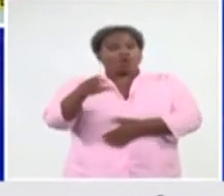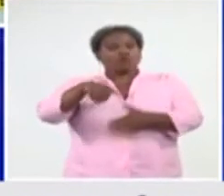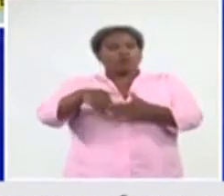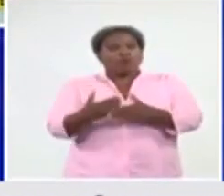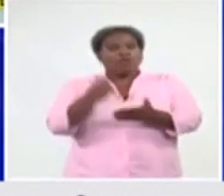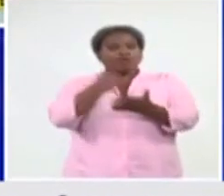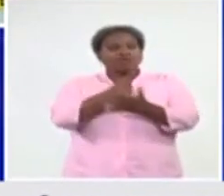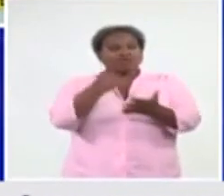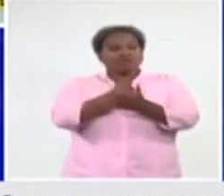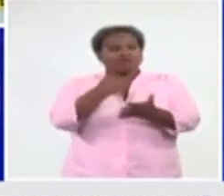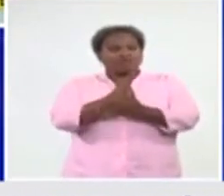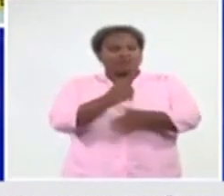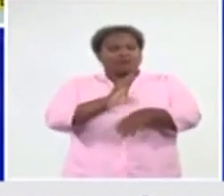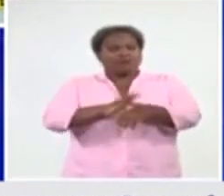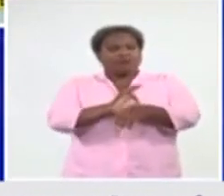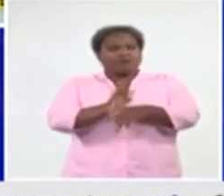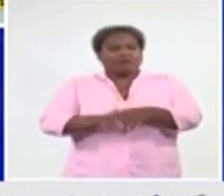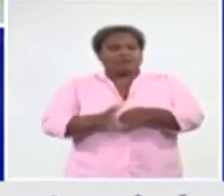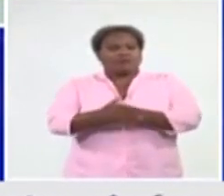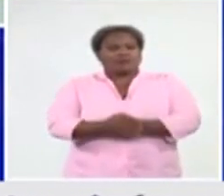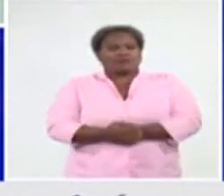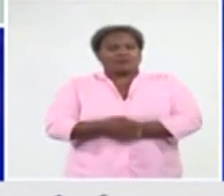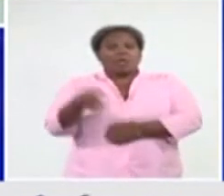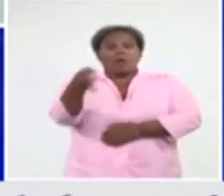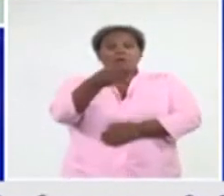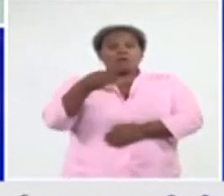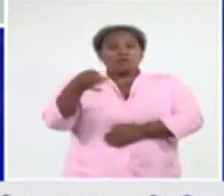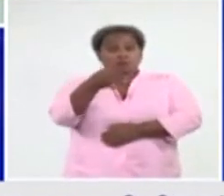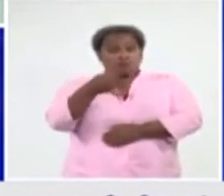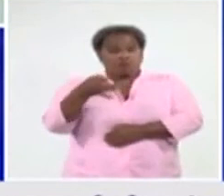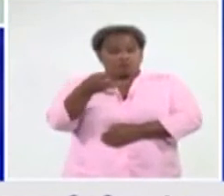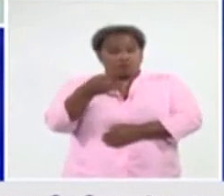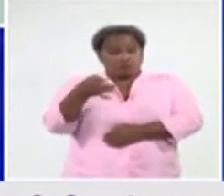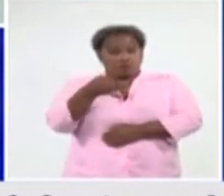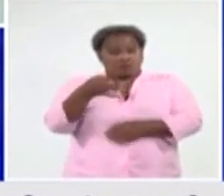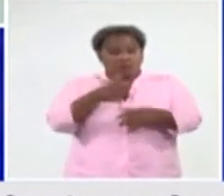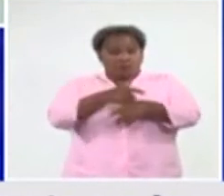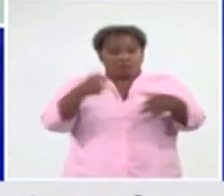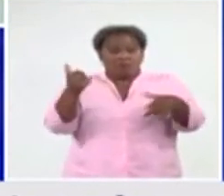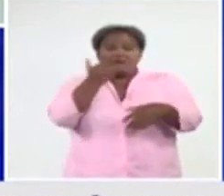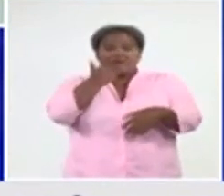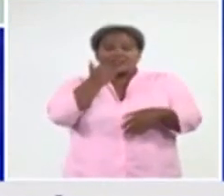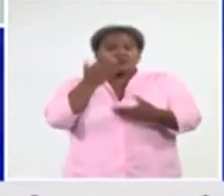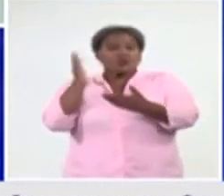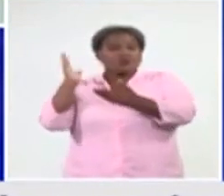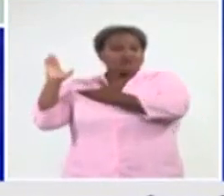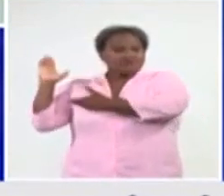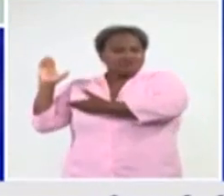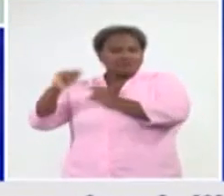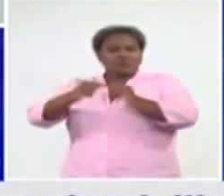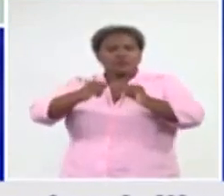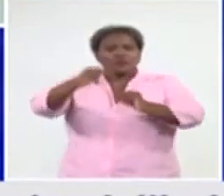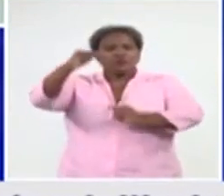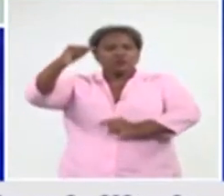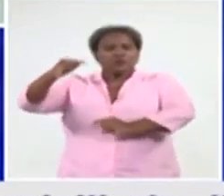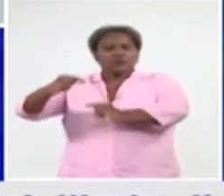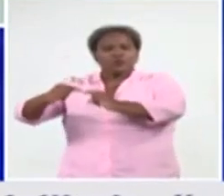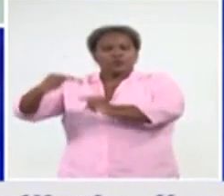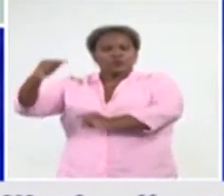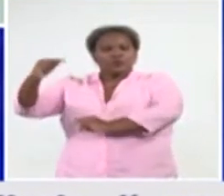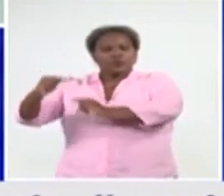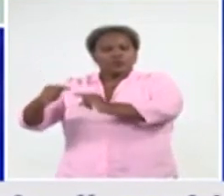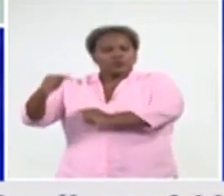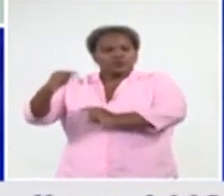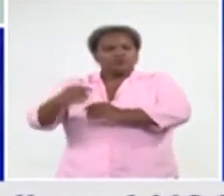diagnosticaron. Los municipios que aportan la mayor incidencia de COVID-19 en los últimos